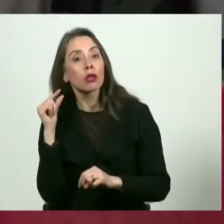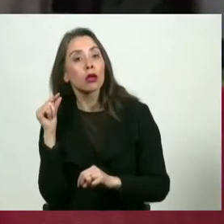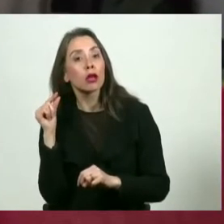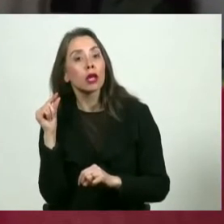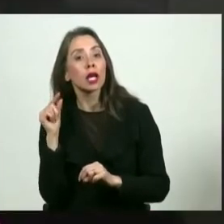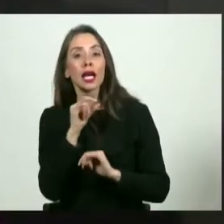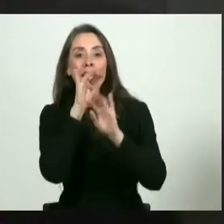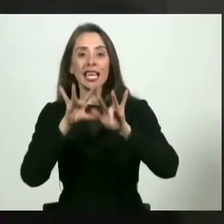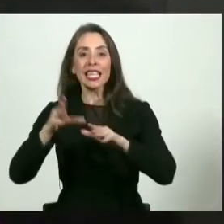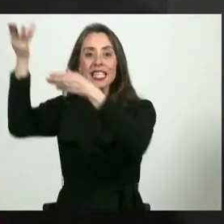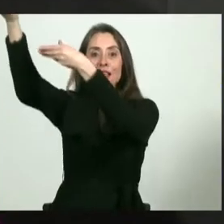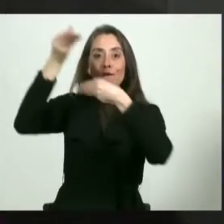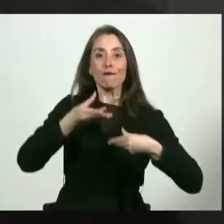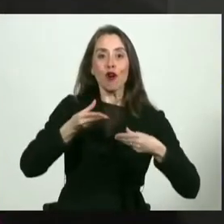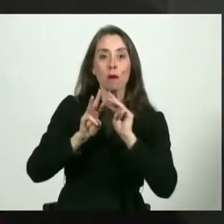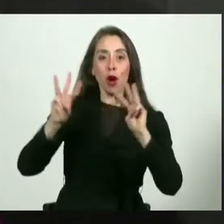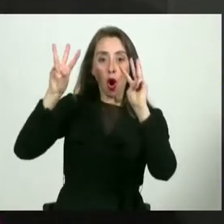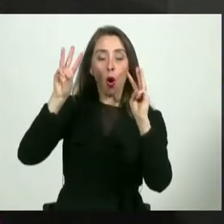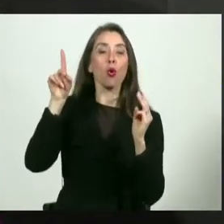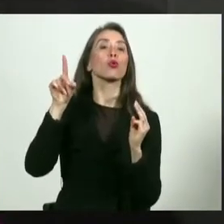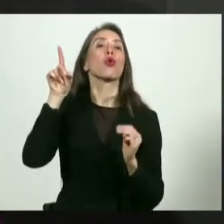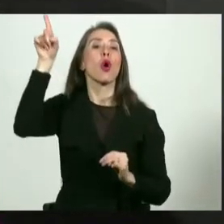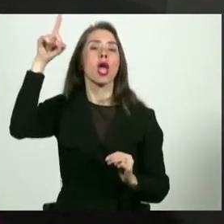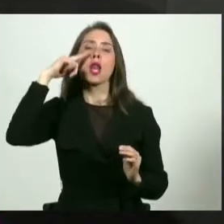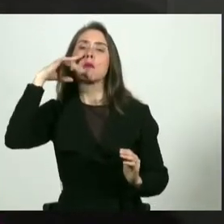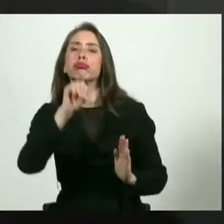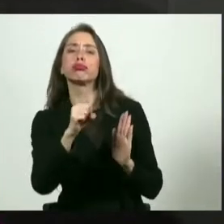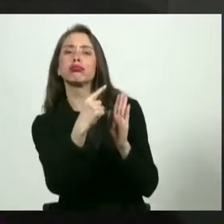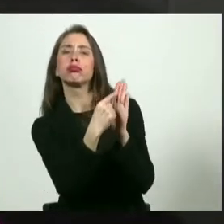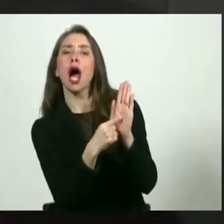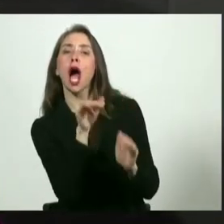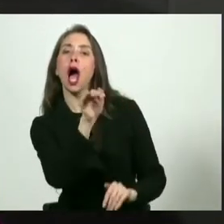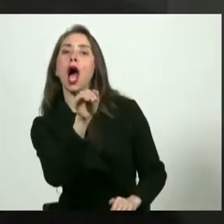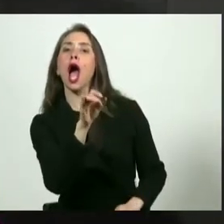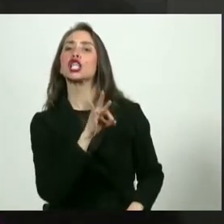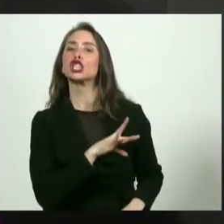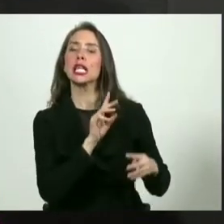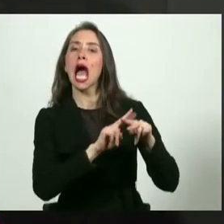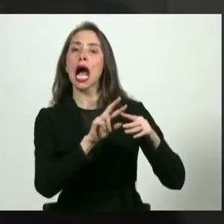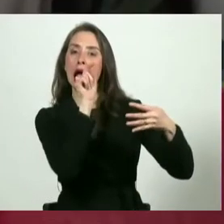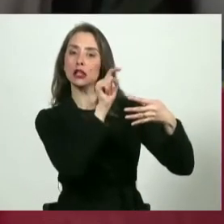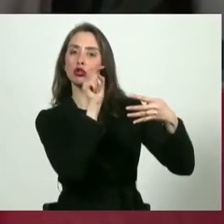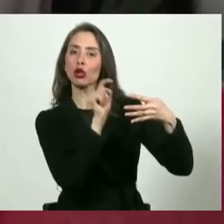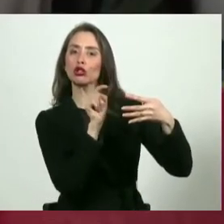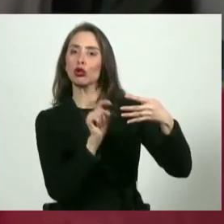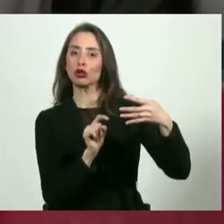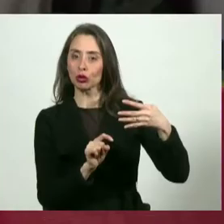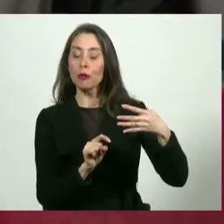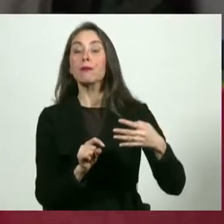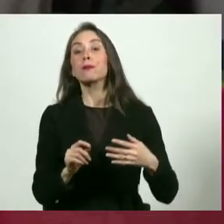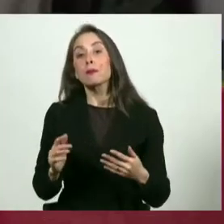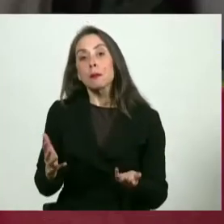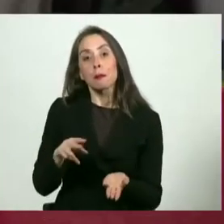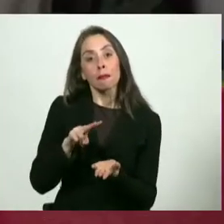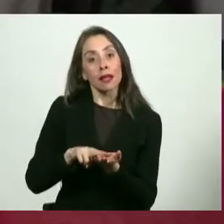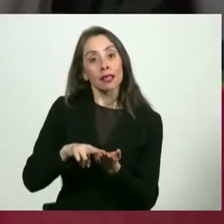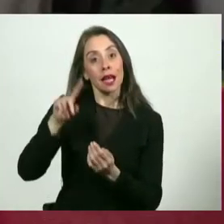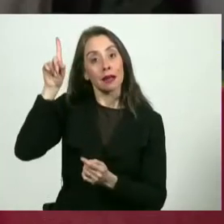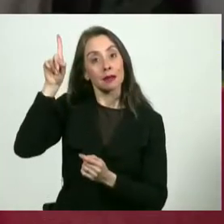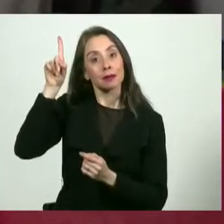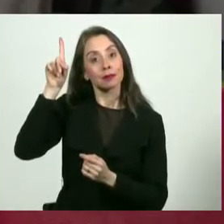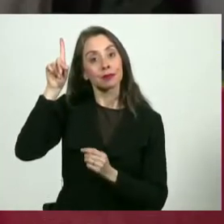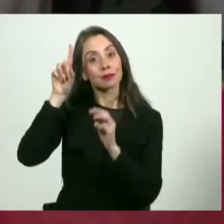el informe que le entregaron a ustedes, ¿qué observaciones le dijeron Chile necesita hacer tales y cuáles cosas? En realidad las